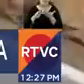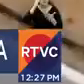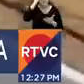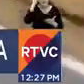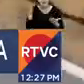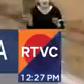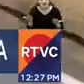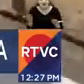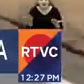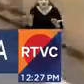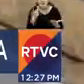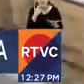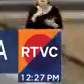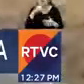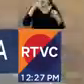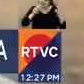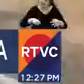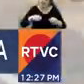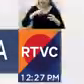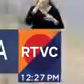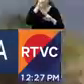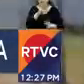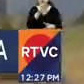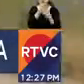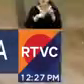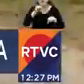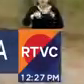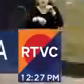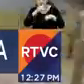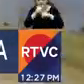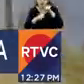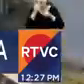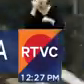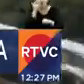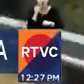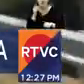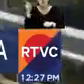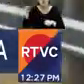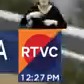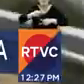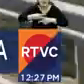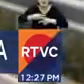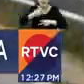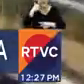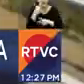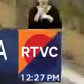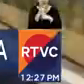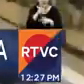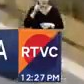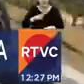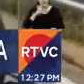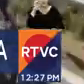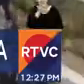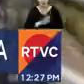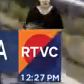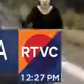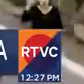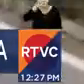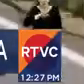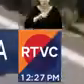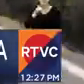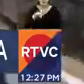publicación, pidiendo garantía para todos los ciclistas que a diario corren peligro en las vías del país por estos